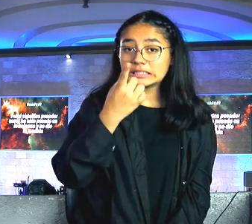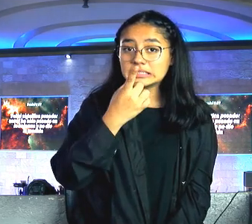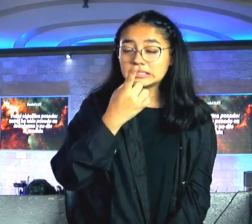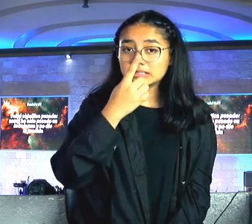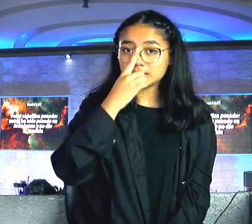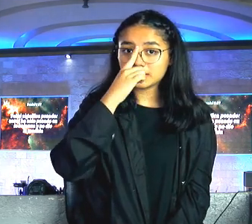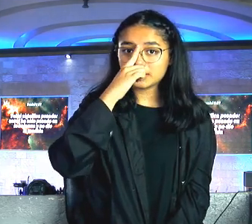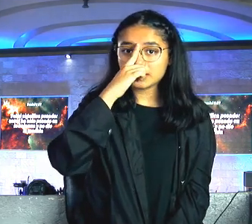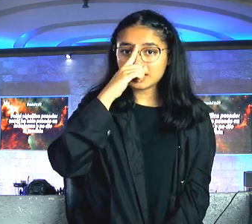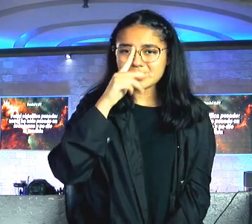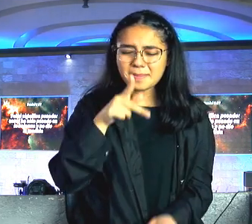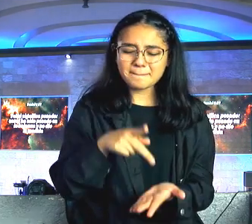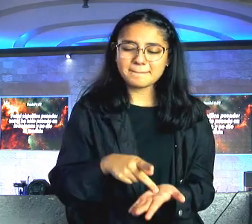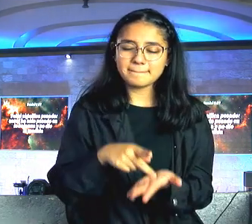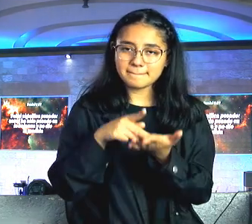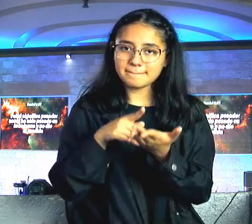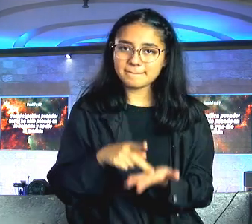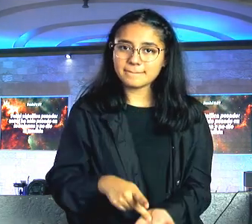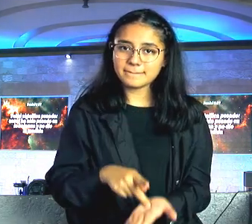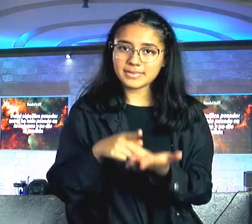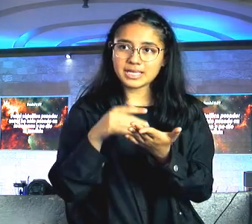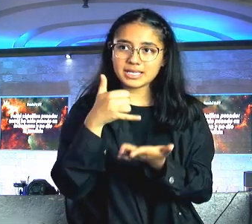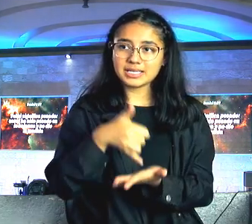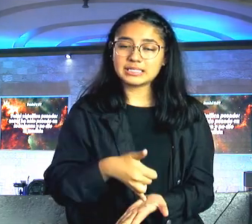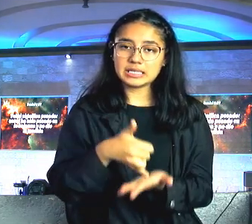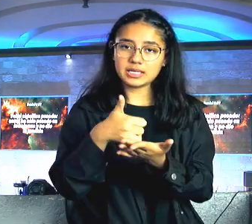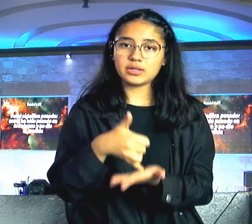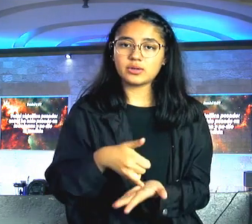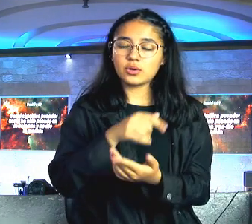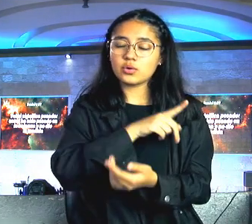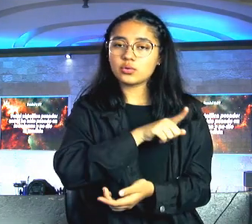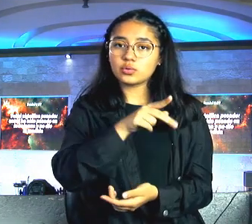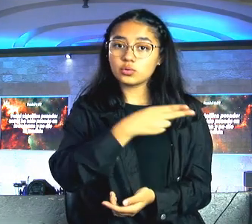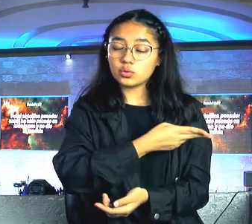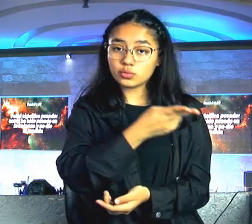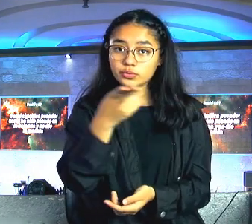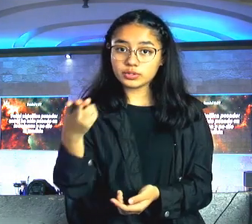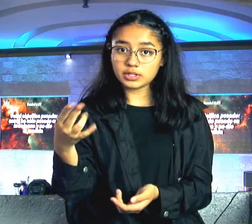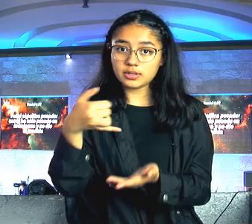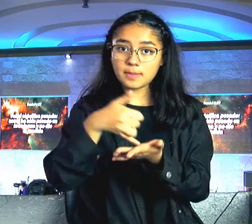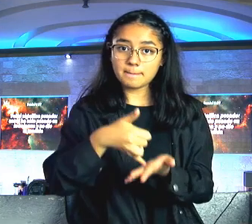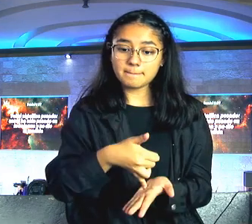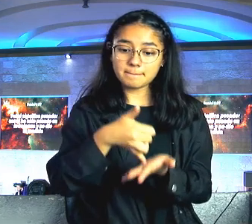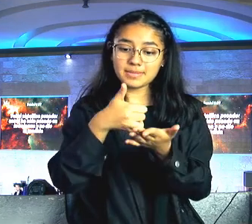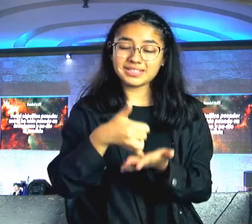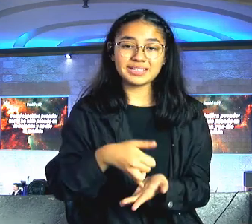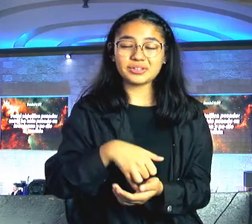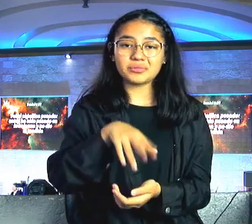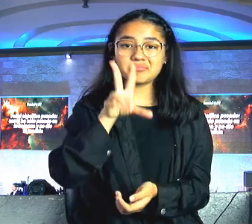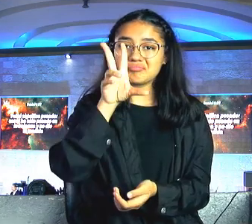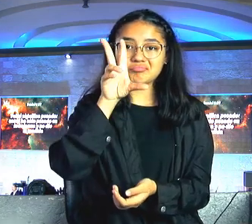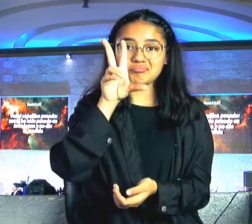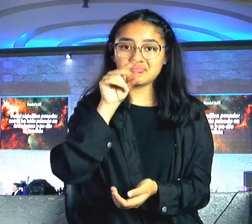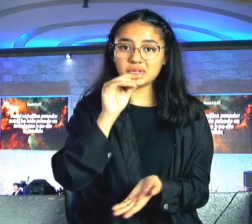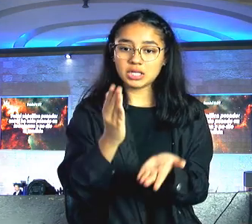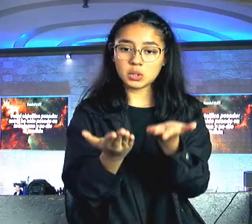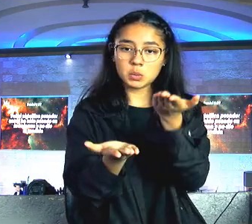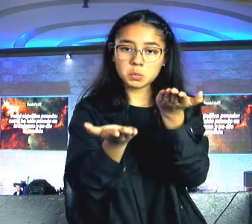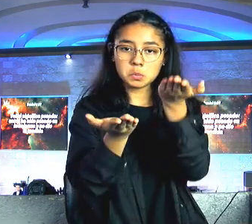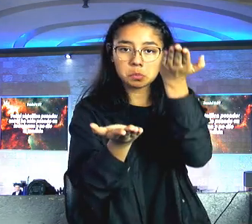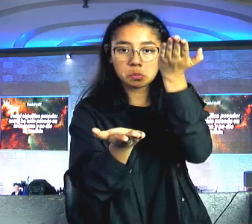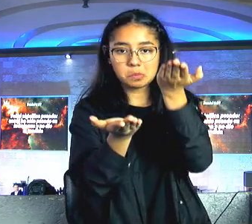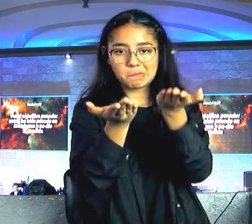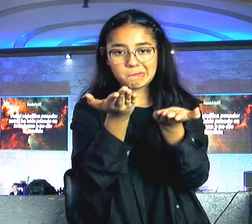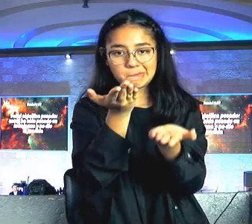significa pesado. Usted ha sido pesado en la balanza y no dio la medida. Pero eso no